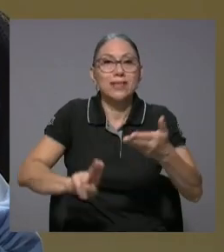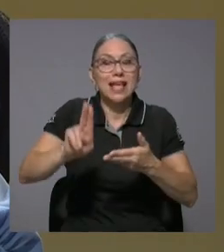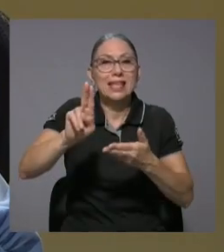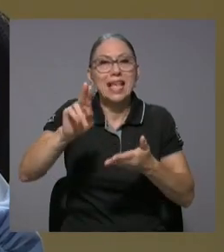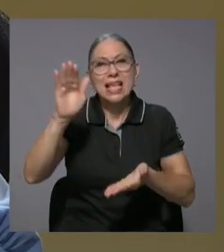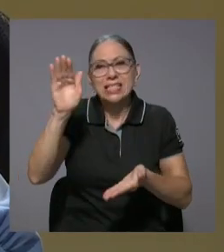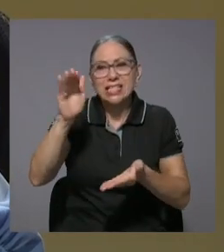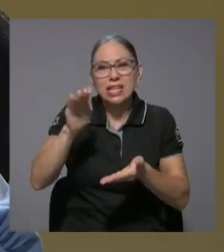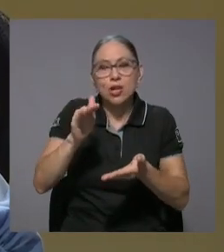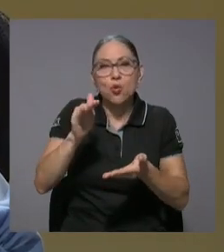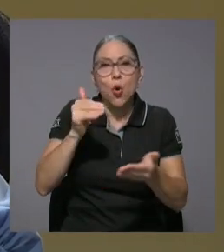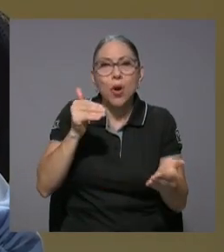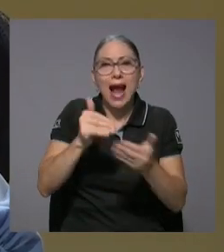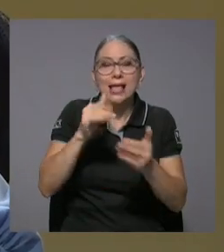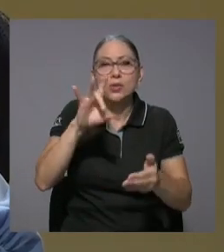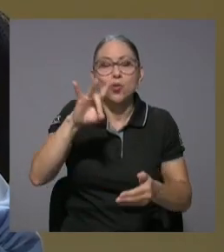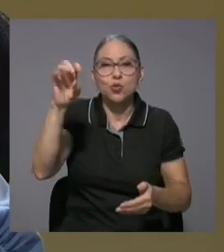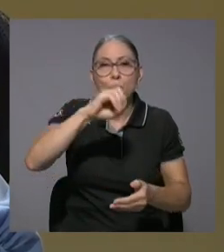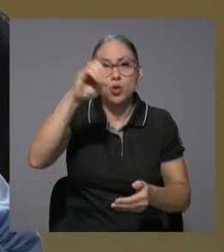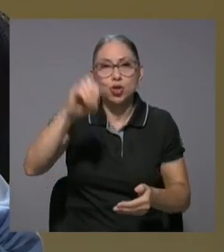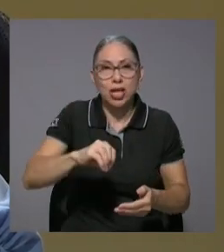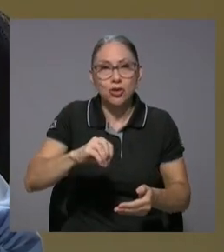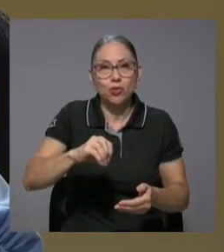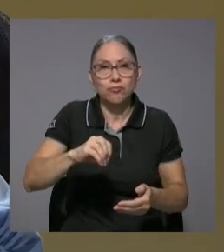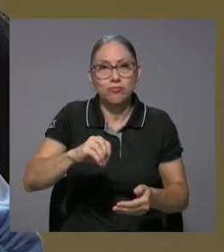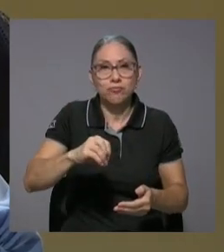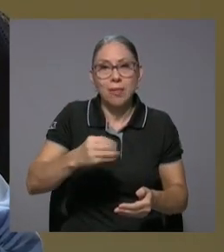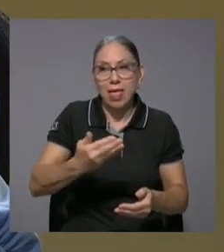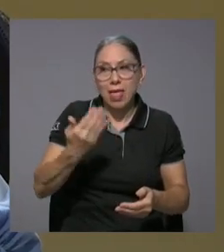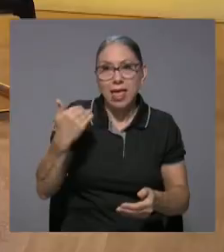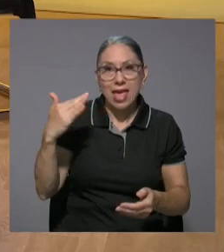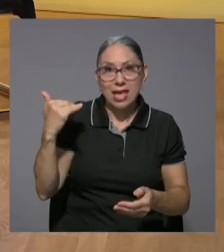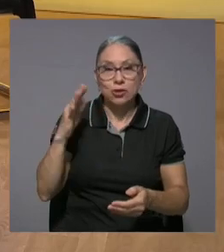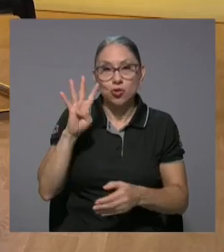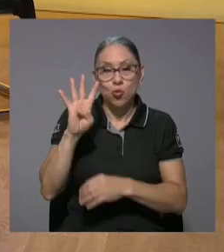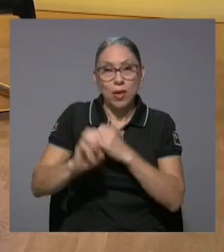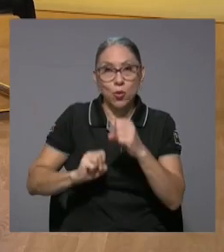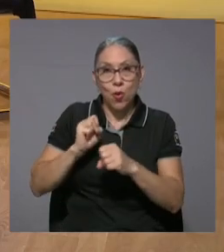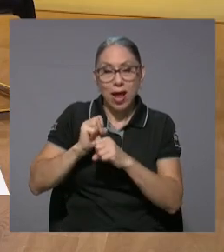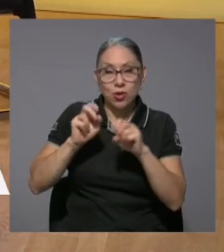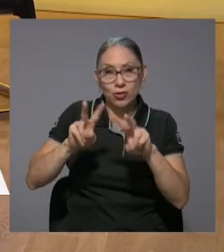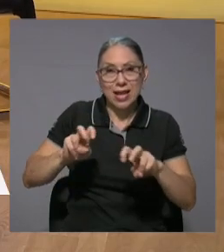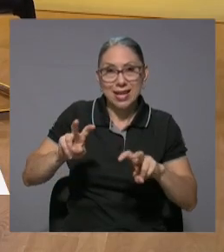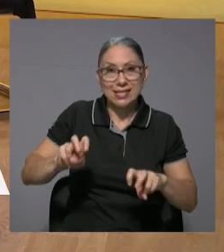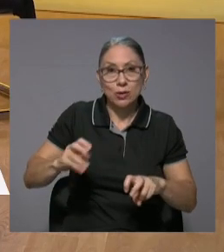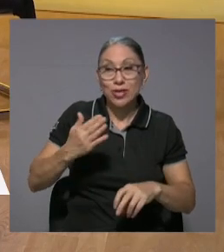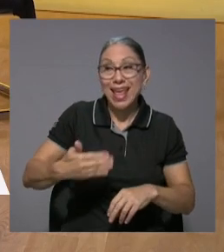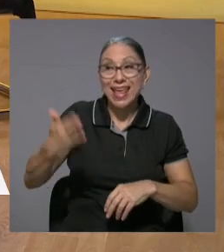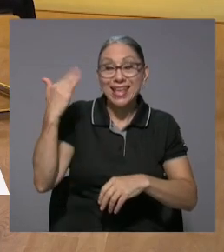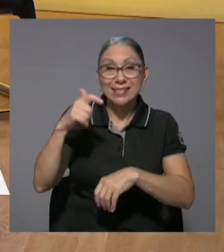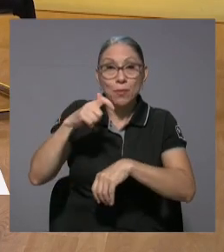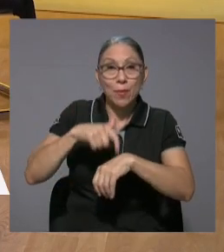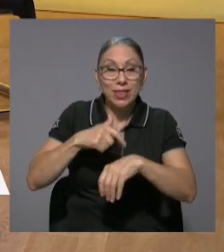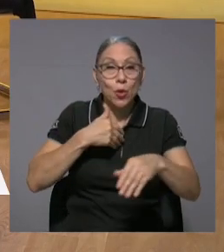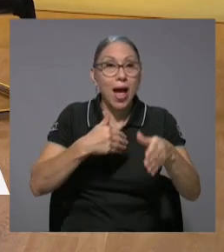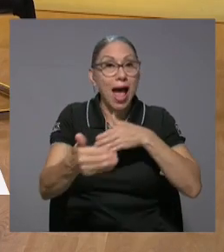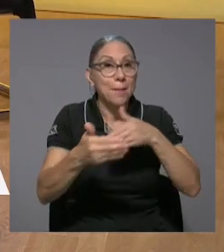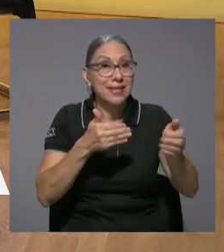promedio casi un 8% en esos 3-4 años analizados. En ese momento, a pesar de esta fuerte